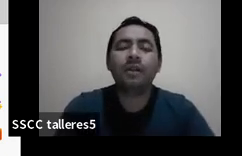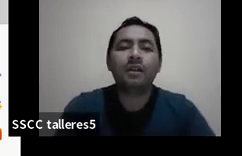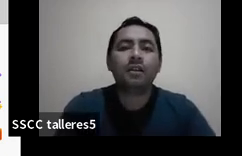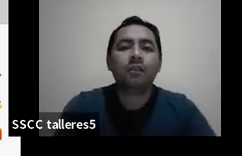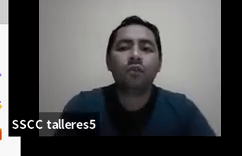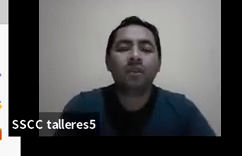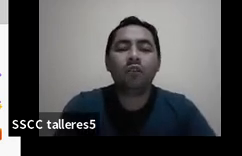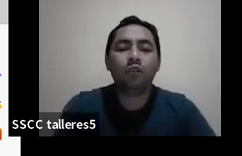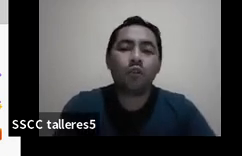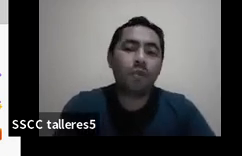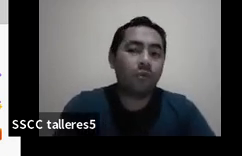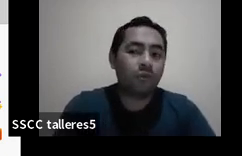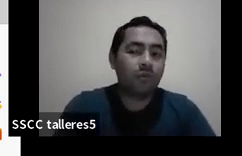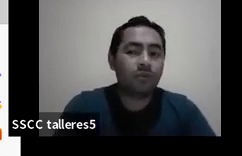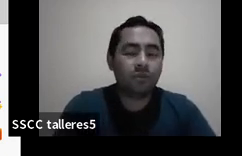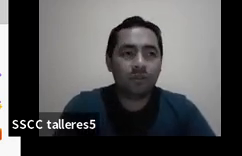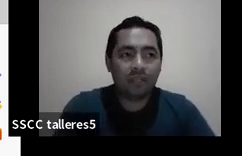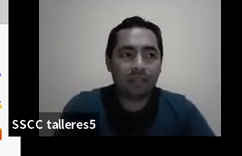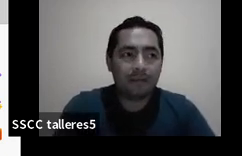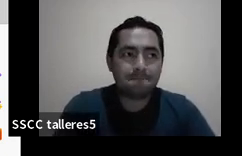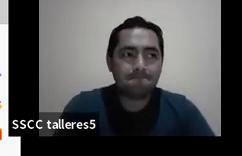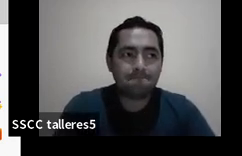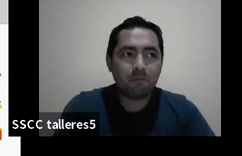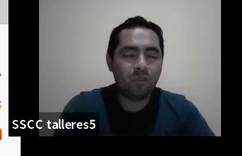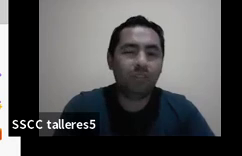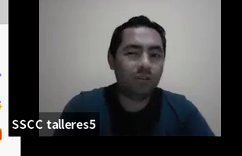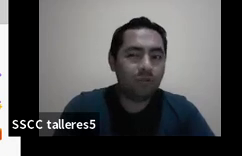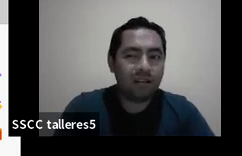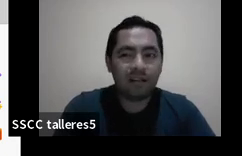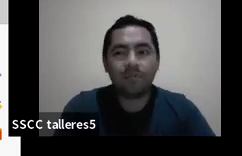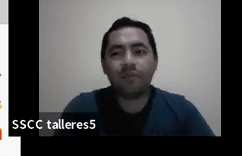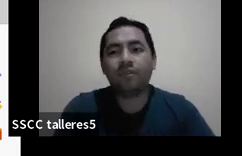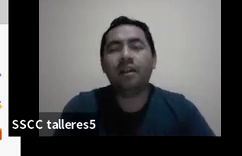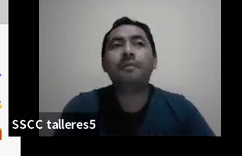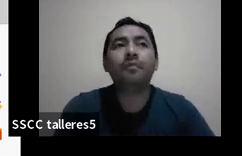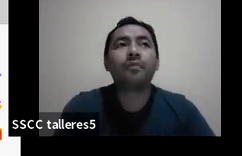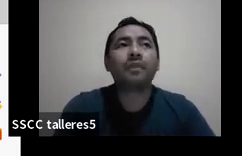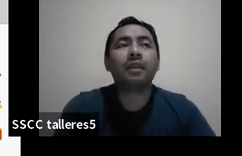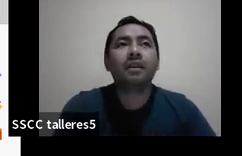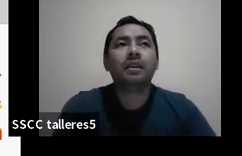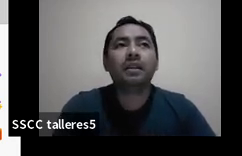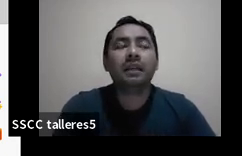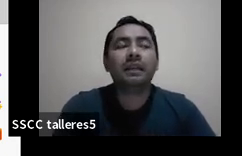detalle, pero usualmente los sordos prelocutivos no tienen una carrera profesional.